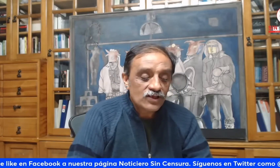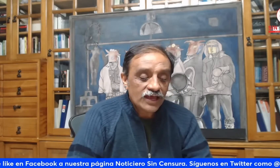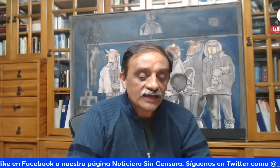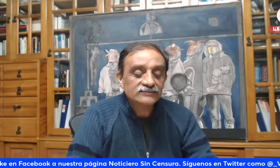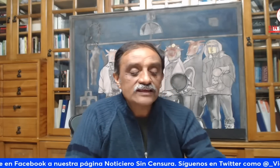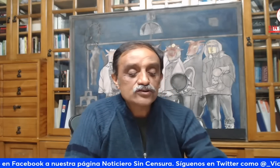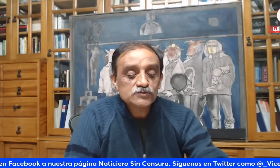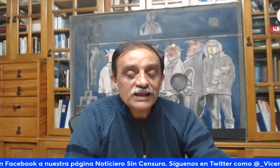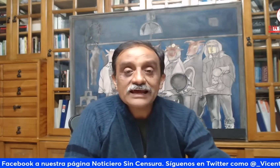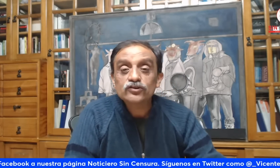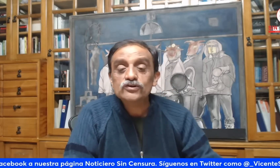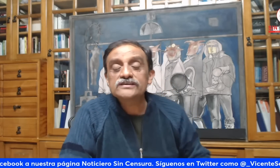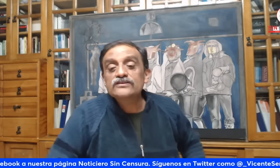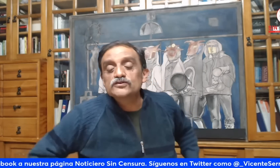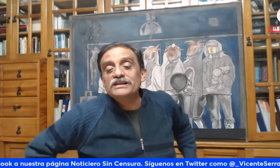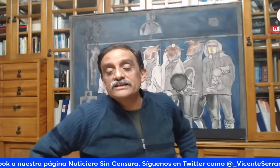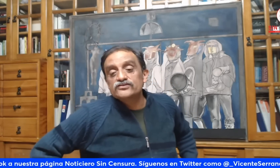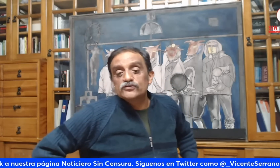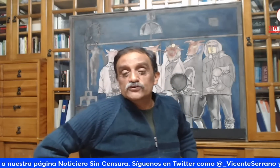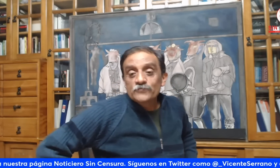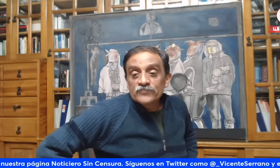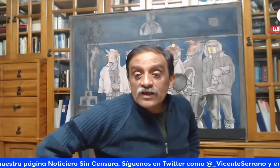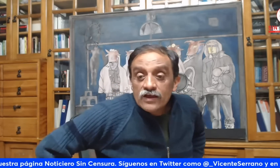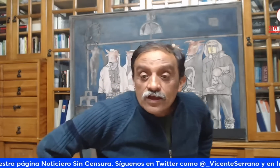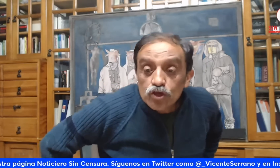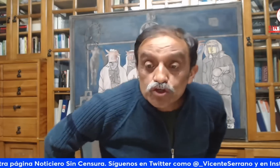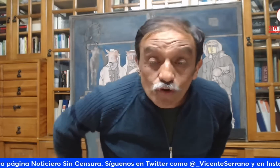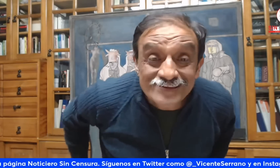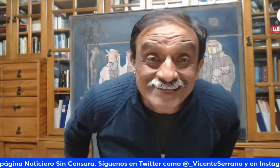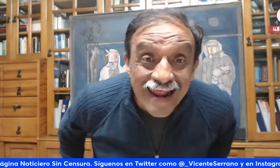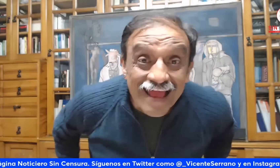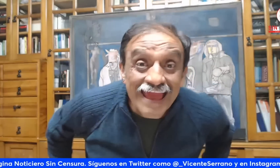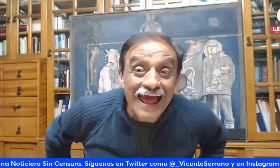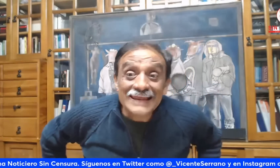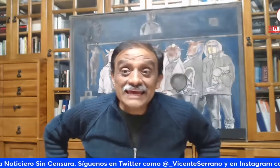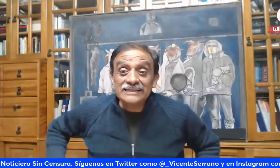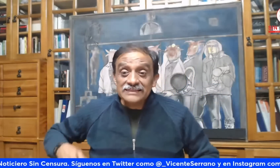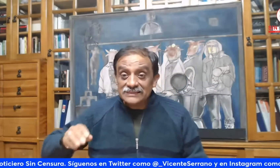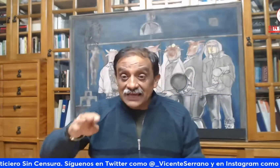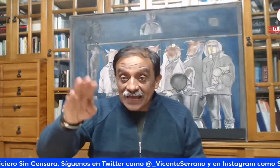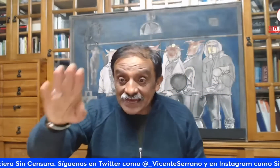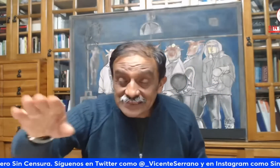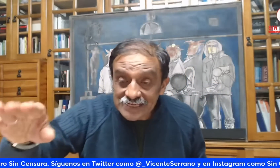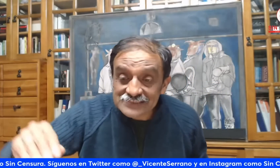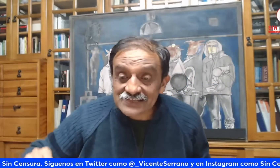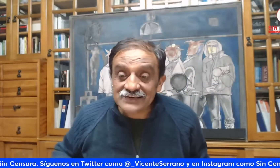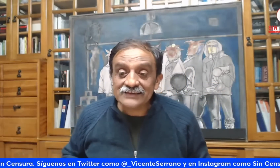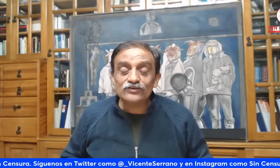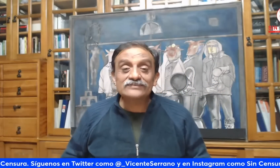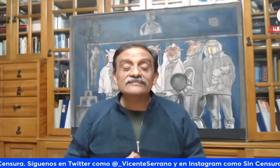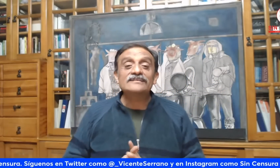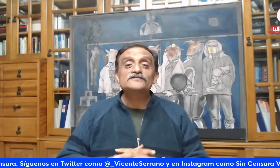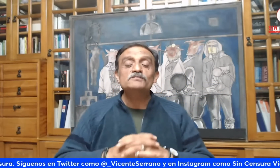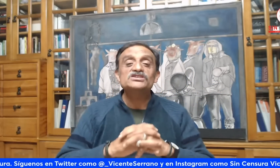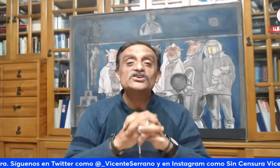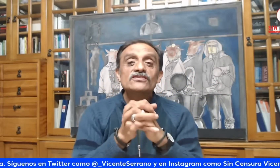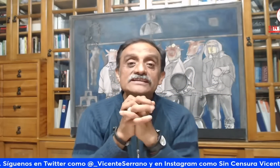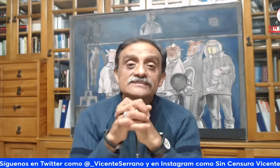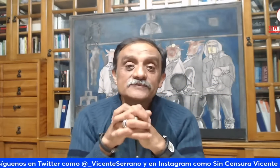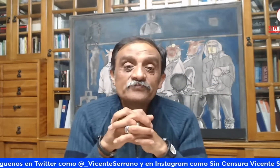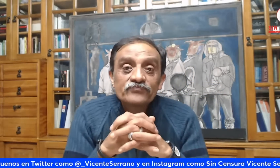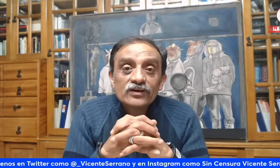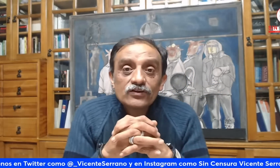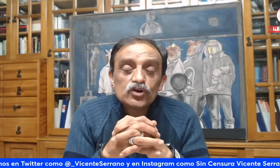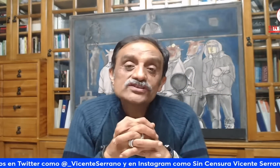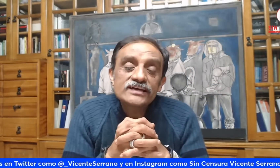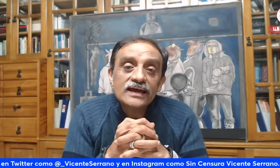3% entre 2014 y 2018. Yo quisiera que alguien de la gente que está siguiendo estas